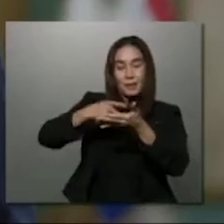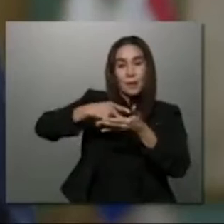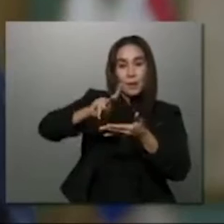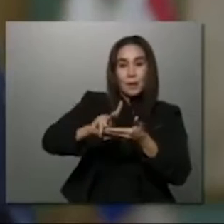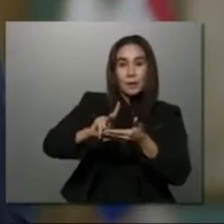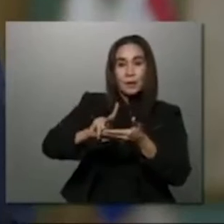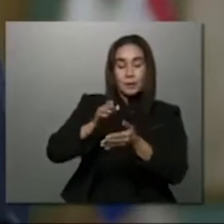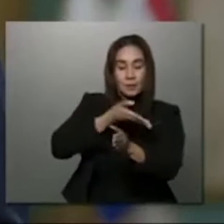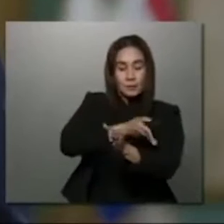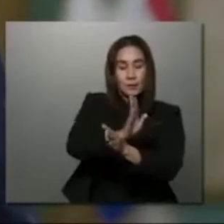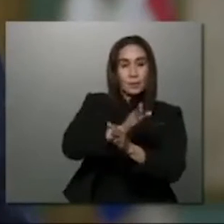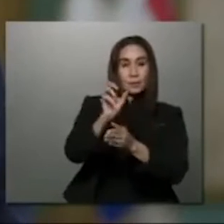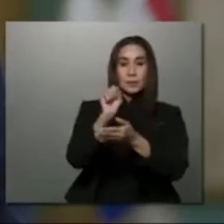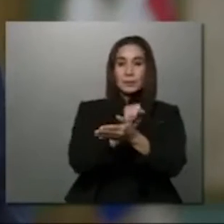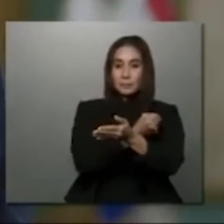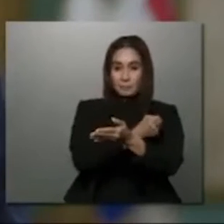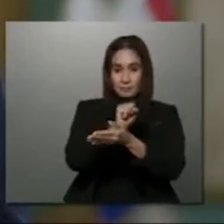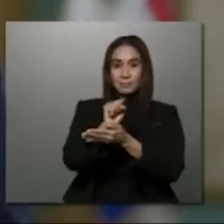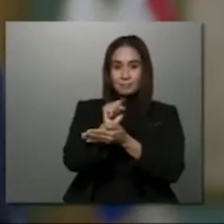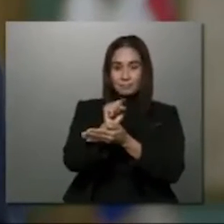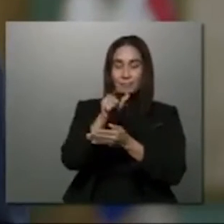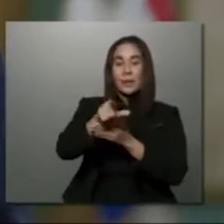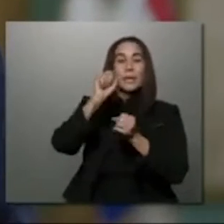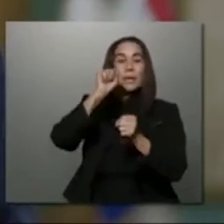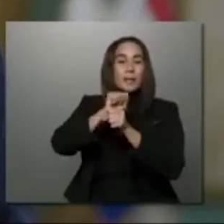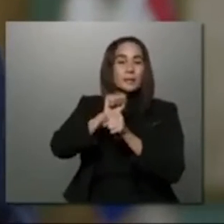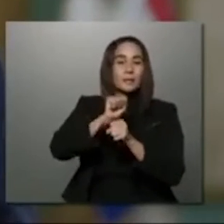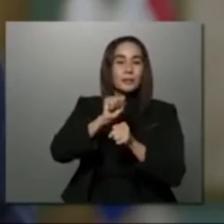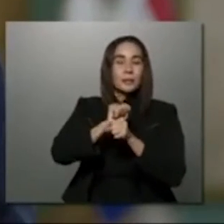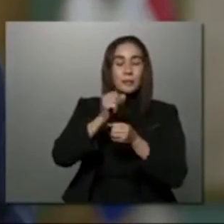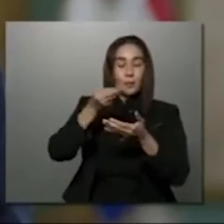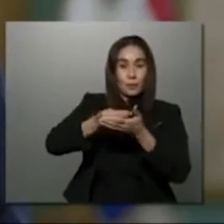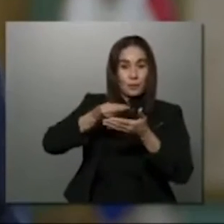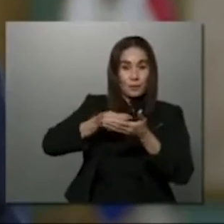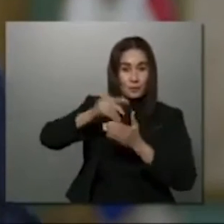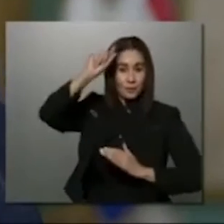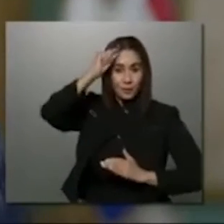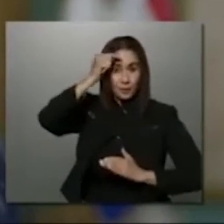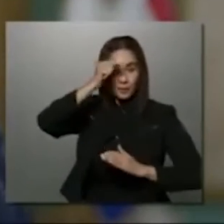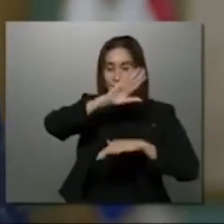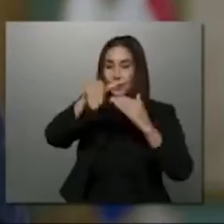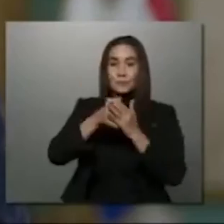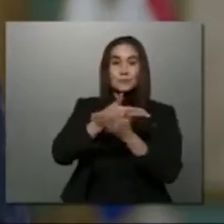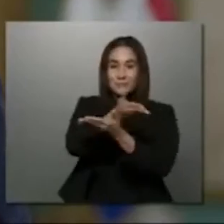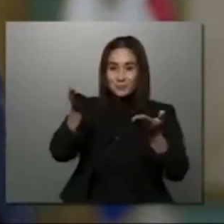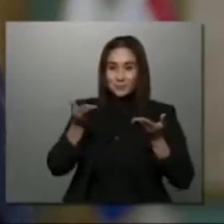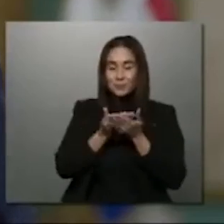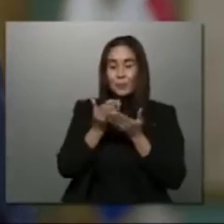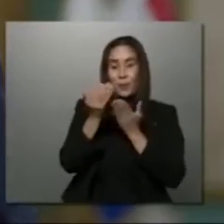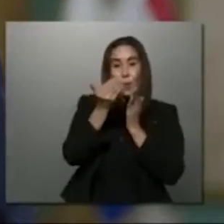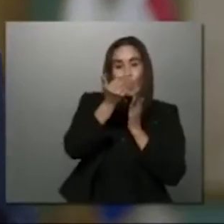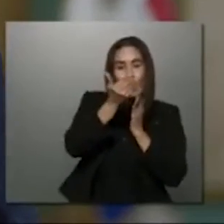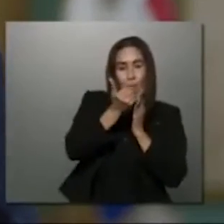el anuncio del presidente Luis Abinader de haber alcanzado un acuerdo amigable para poner fin al polémico y